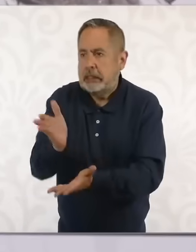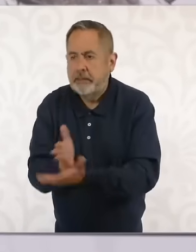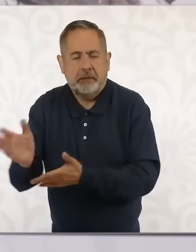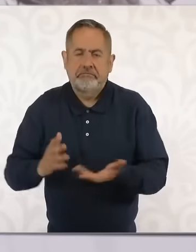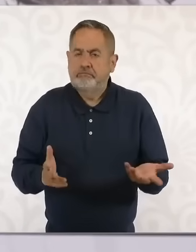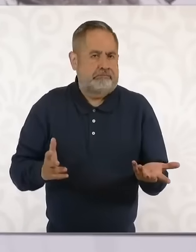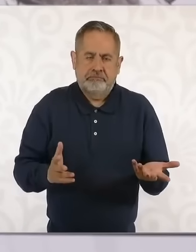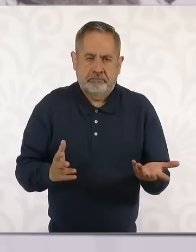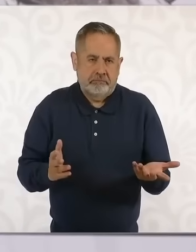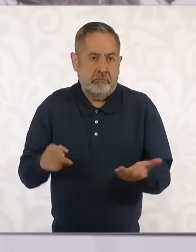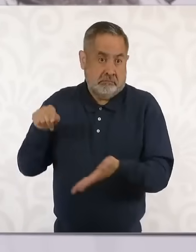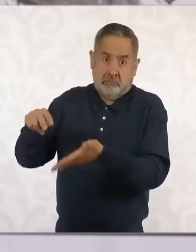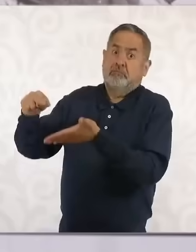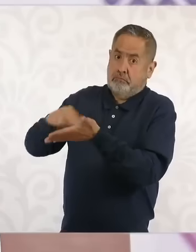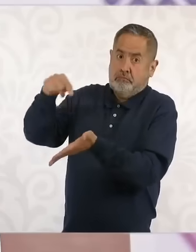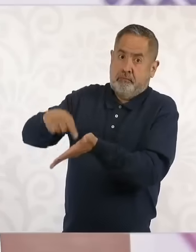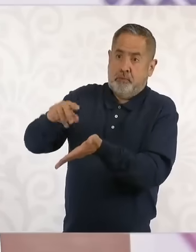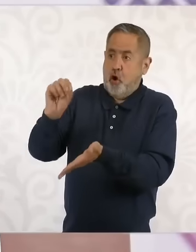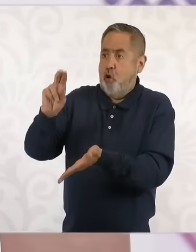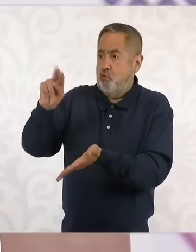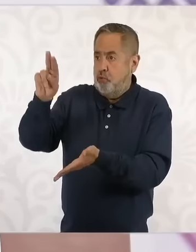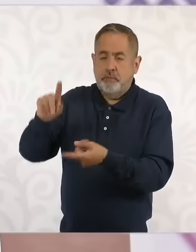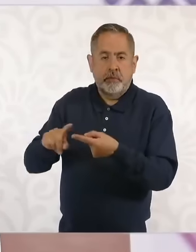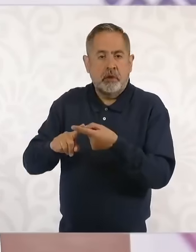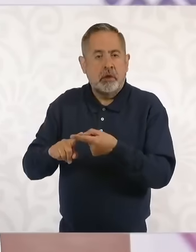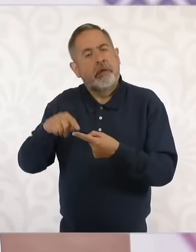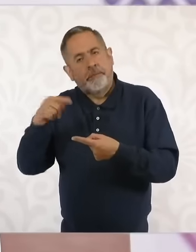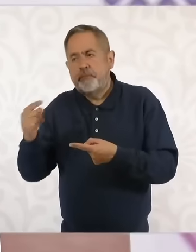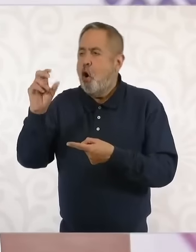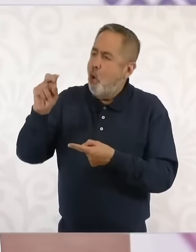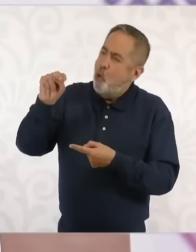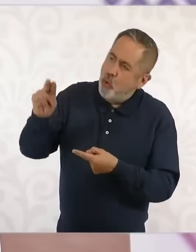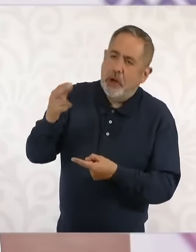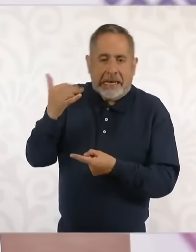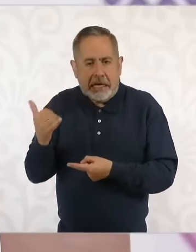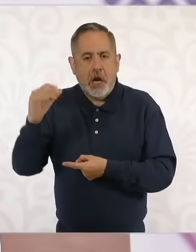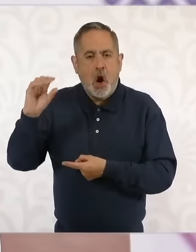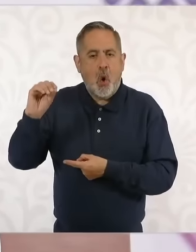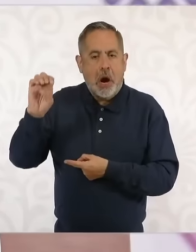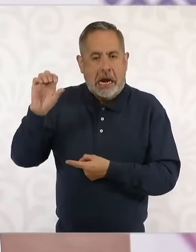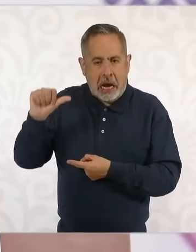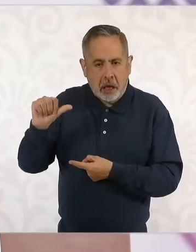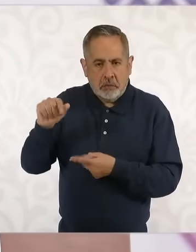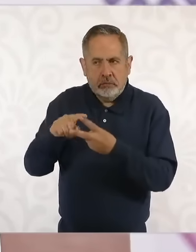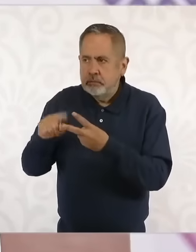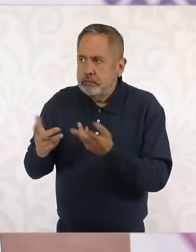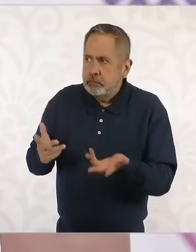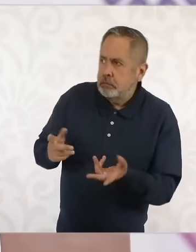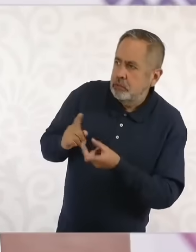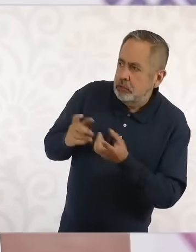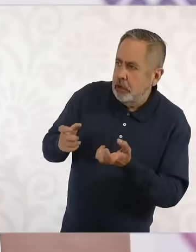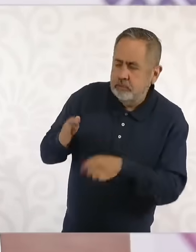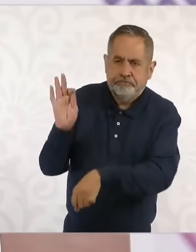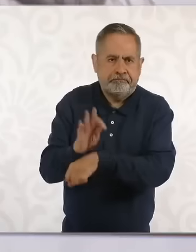ONU y otra organización multilateral que es la OEA, pues deben de garantizar esto,